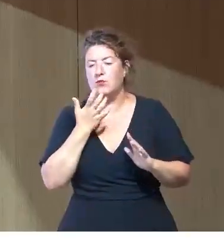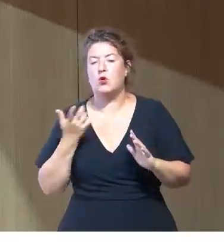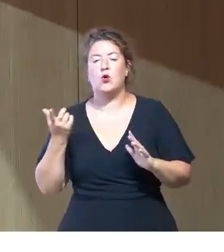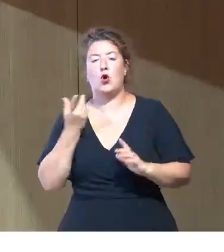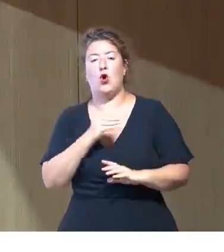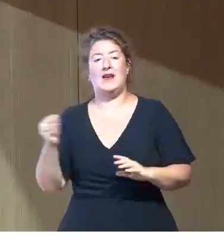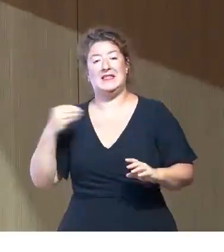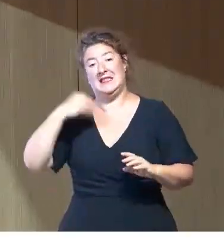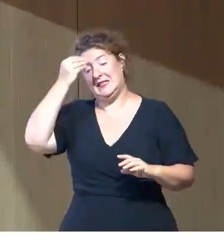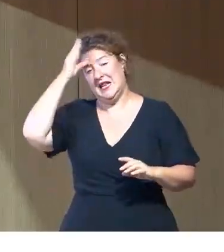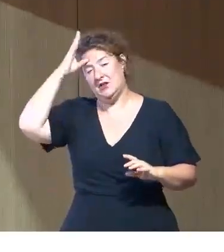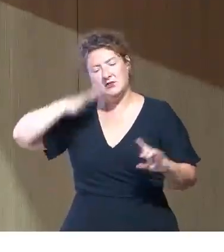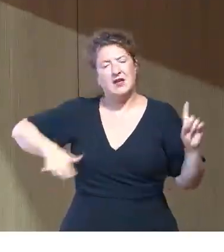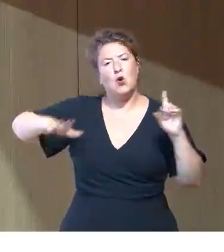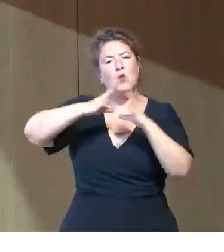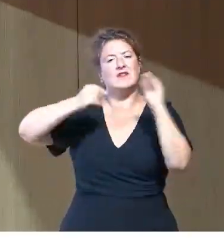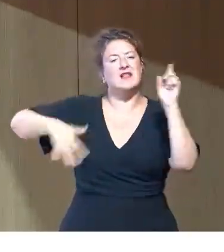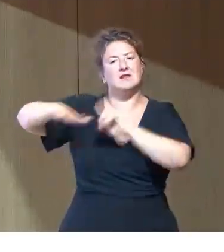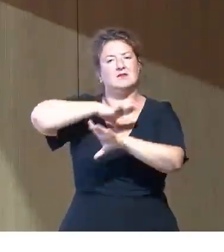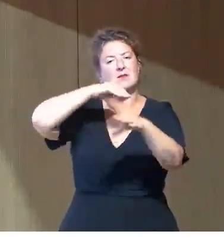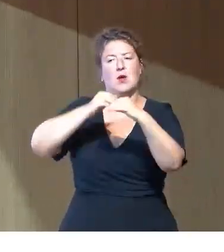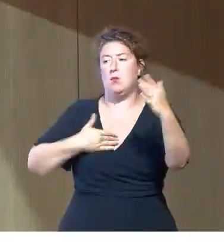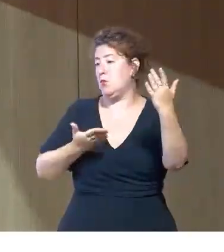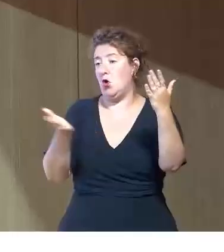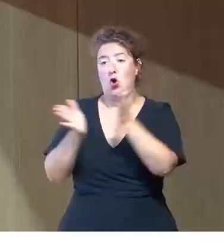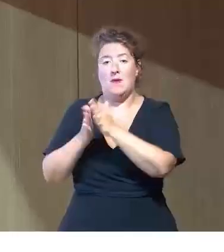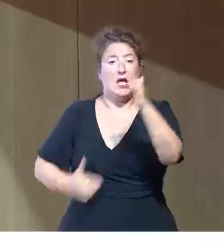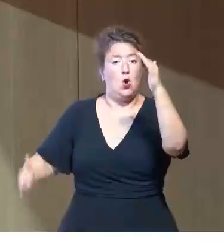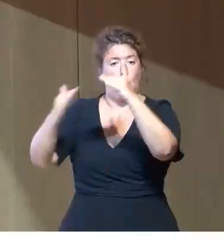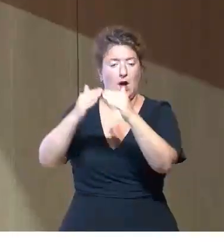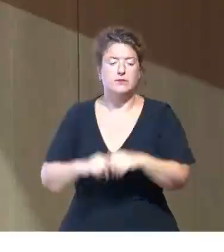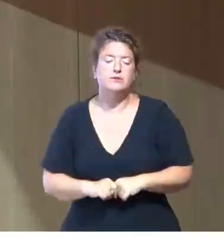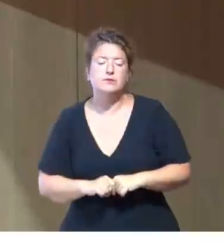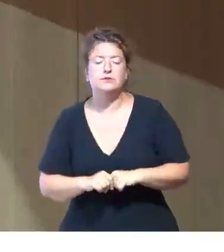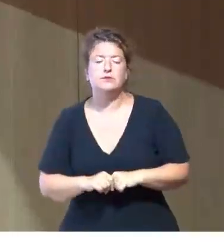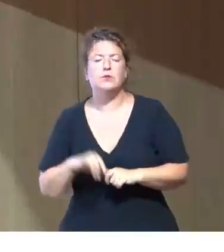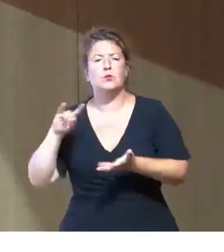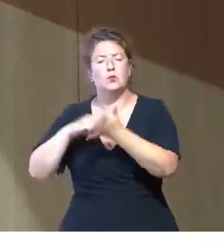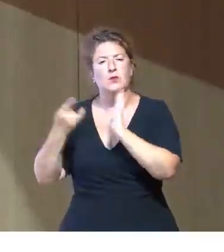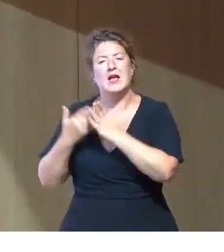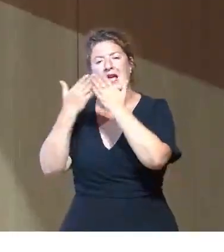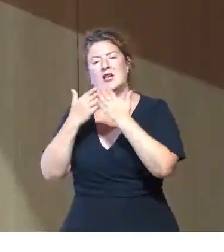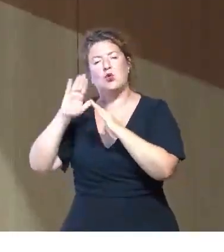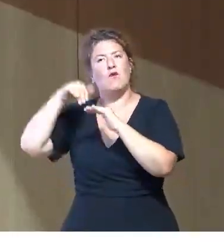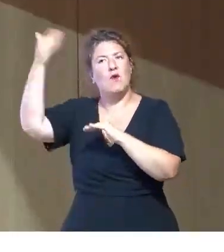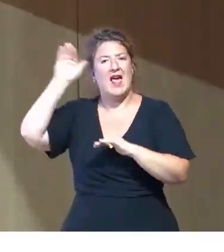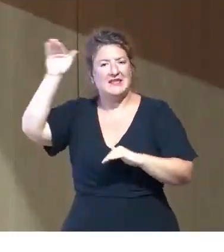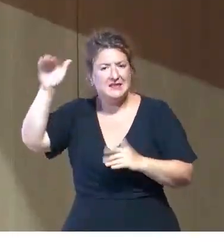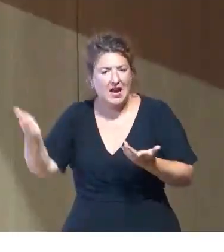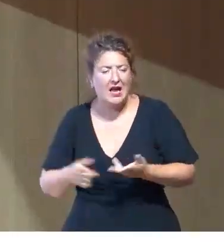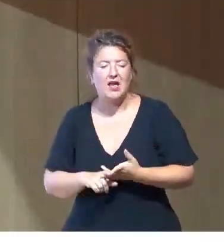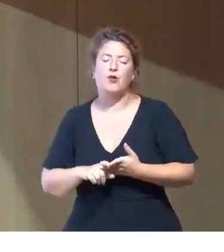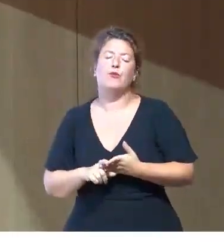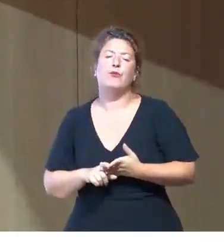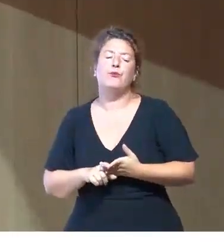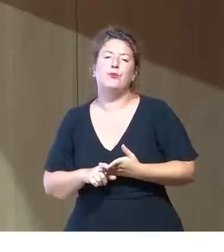jóvenes con discapacidad intelectual en el entorno universitario en igualdad de condiciones con sus compañeros y otros muchos proyectos como estudio en el extranjero en fin